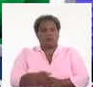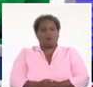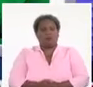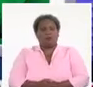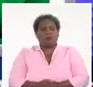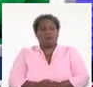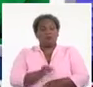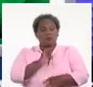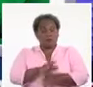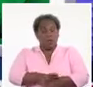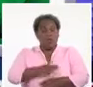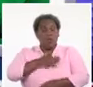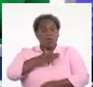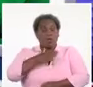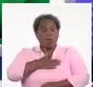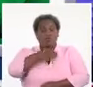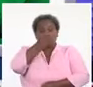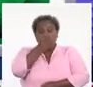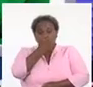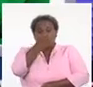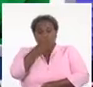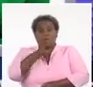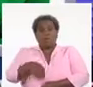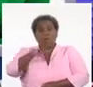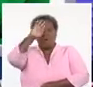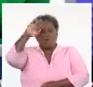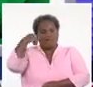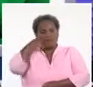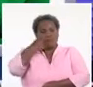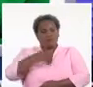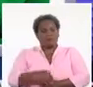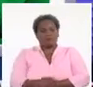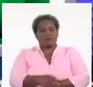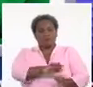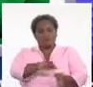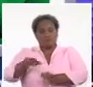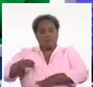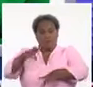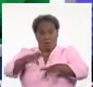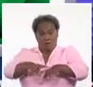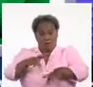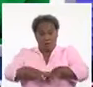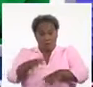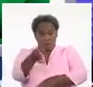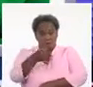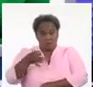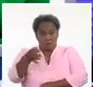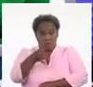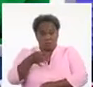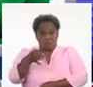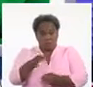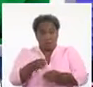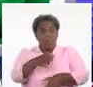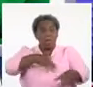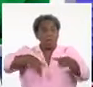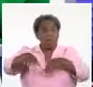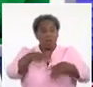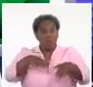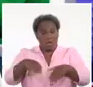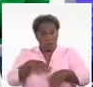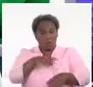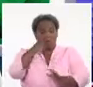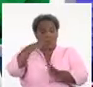inicialmente con tos, secreción nasal y fiebre. Y en La Habana y también en el municipio de Playa fallece un